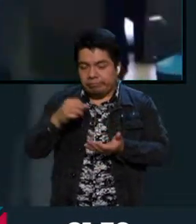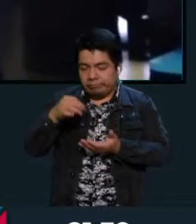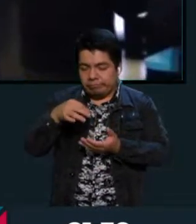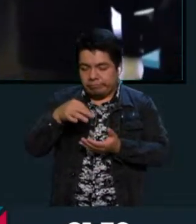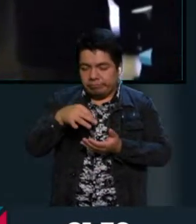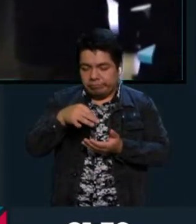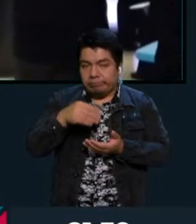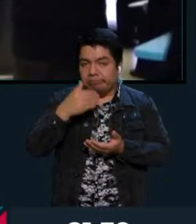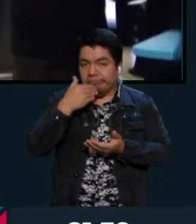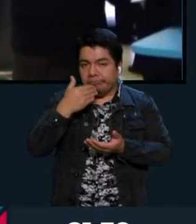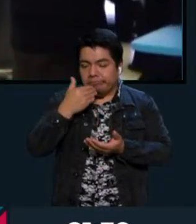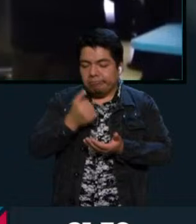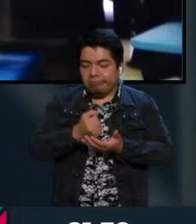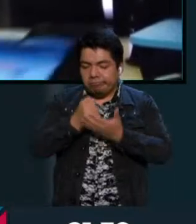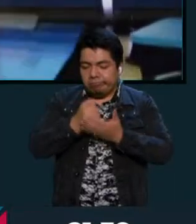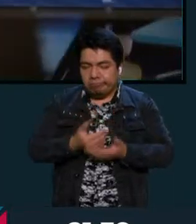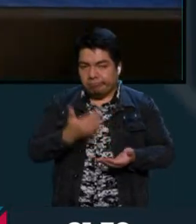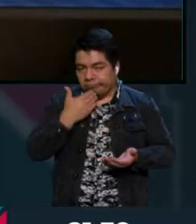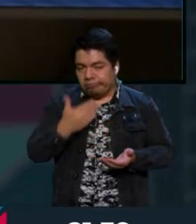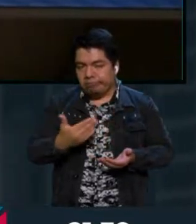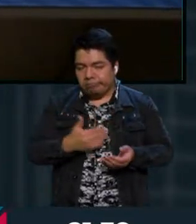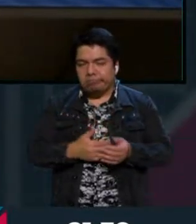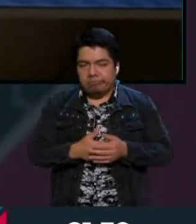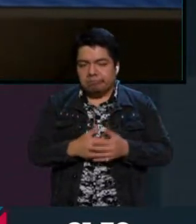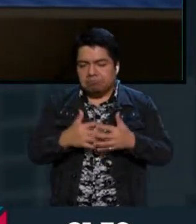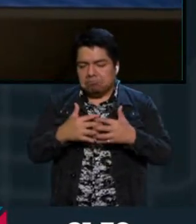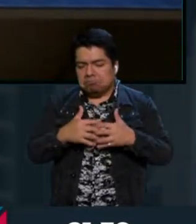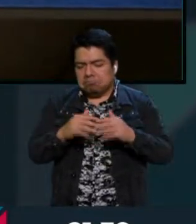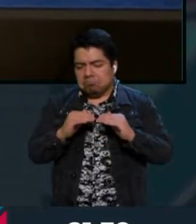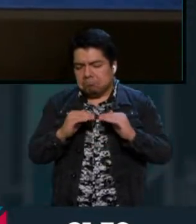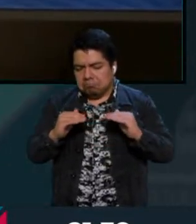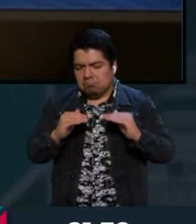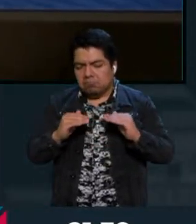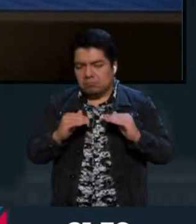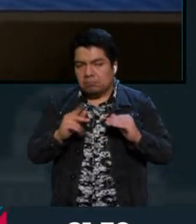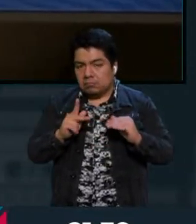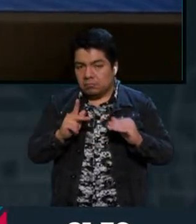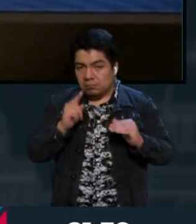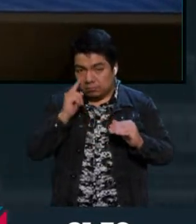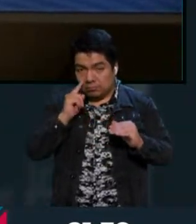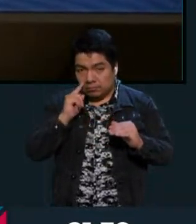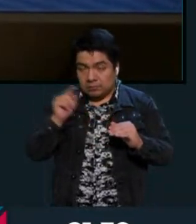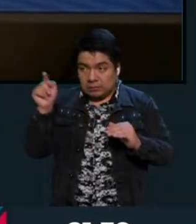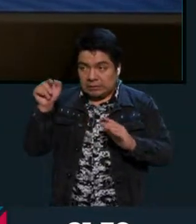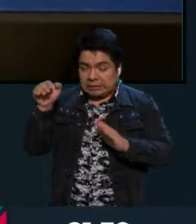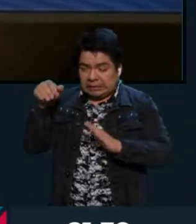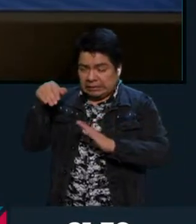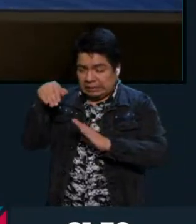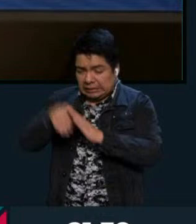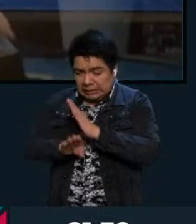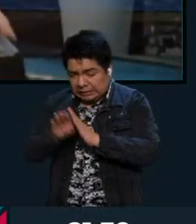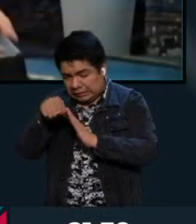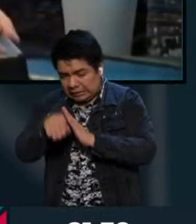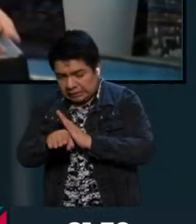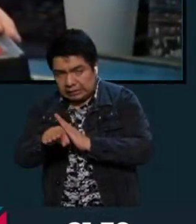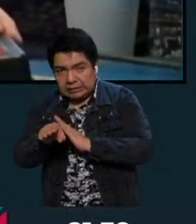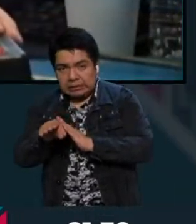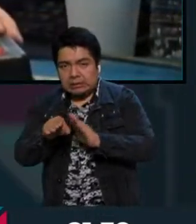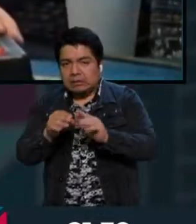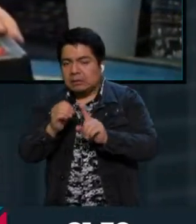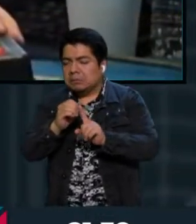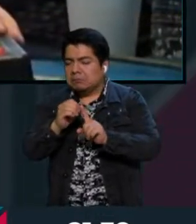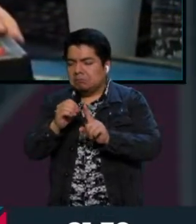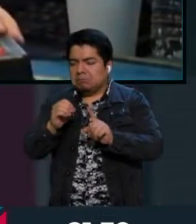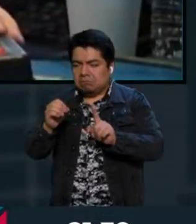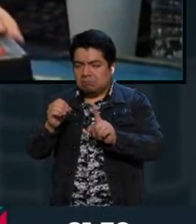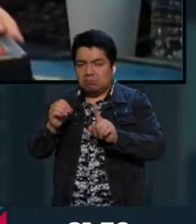puede también mantenerse un poco estable, ¿no? Siempre y cuando, insisto, este desliz cambiario sea ordenado,